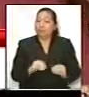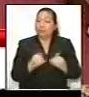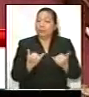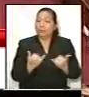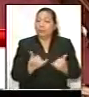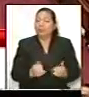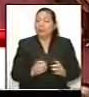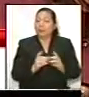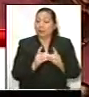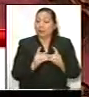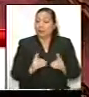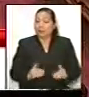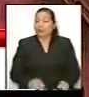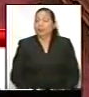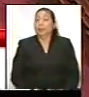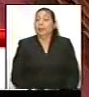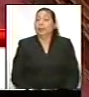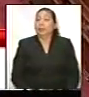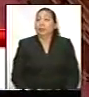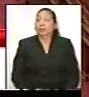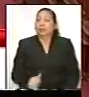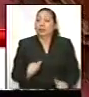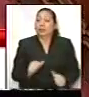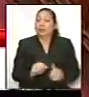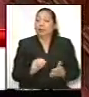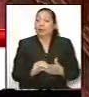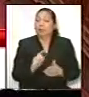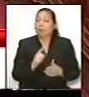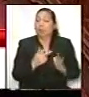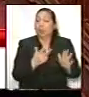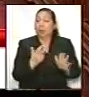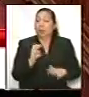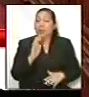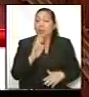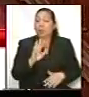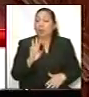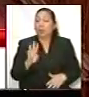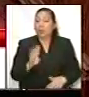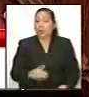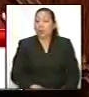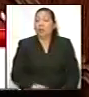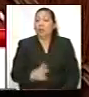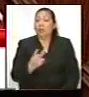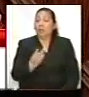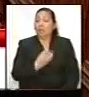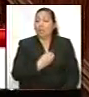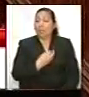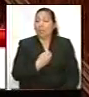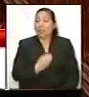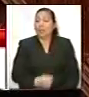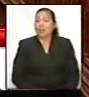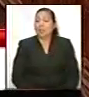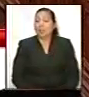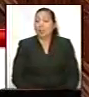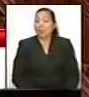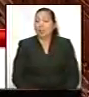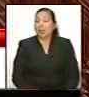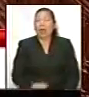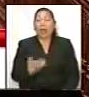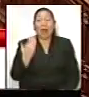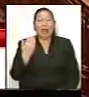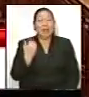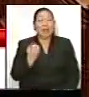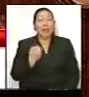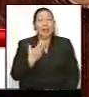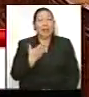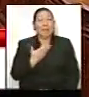este distrito que fue, recordemos, fundado en 1854, el 2 de mayo precisamente, por don Ramón Castilla